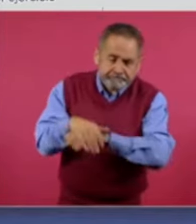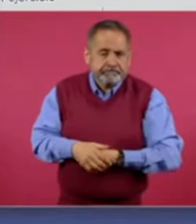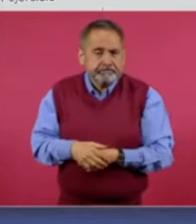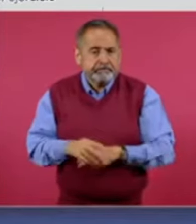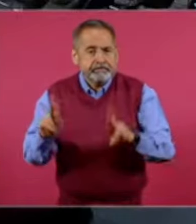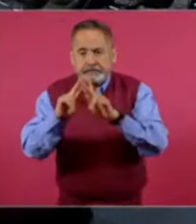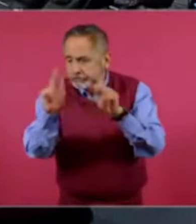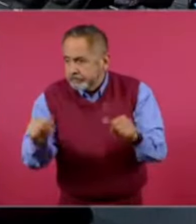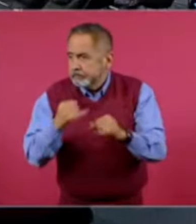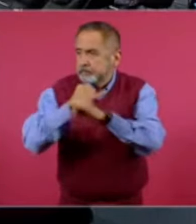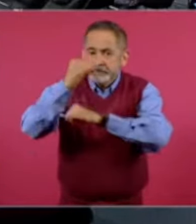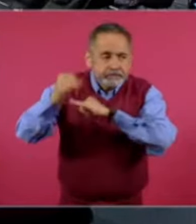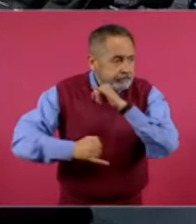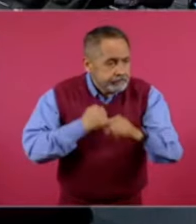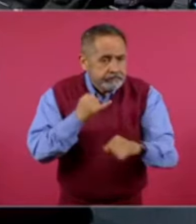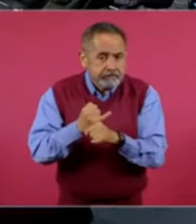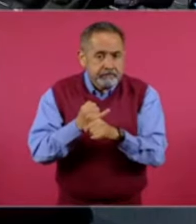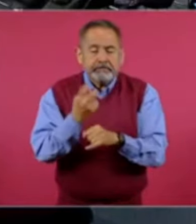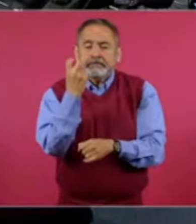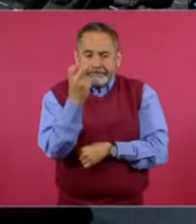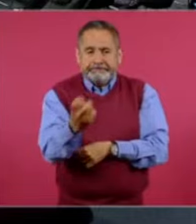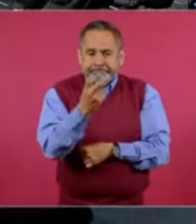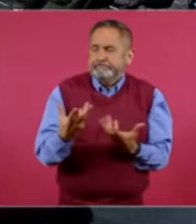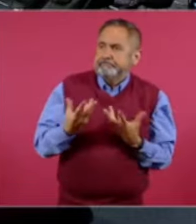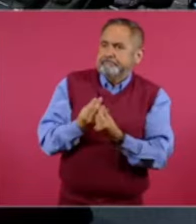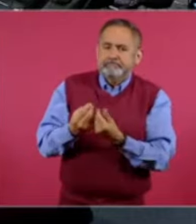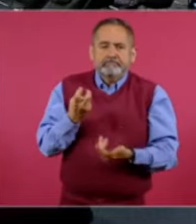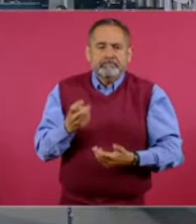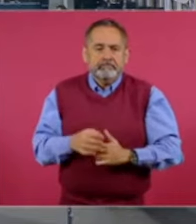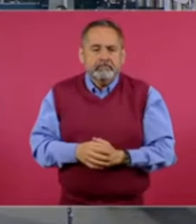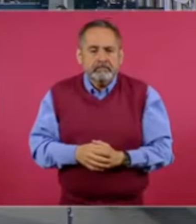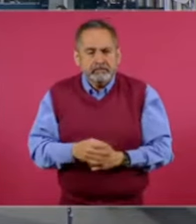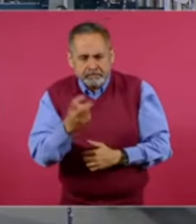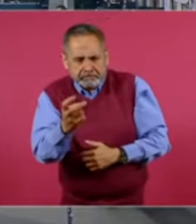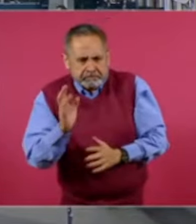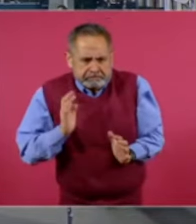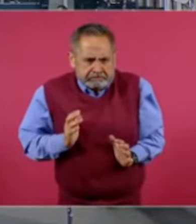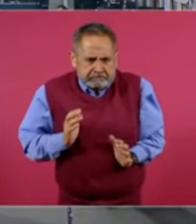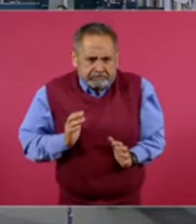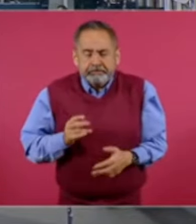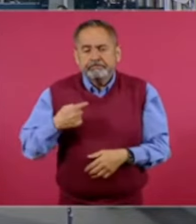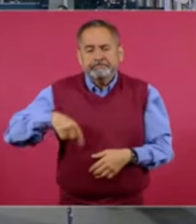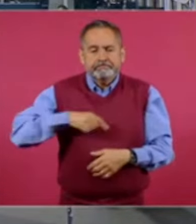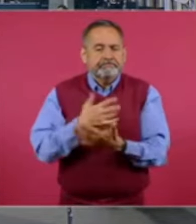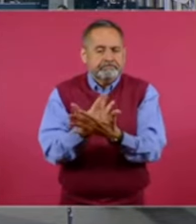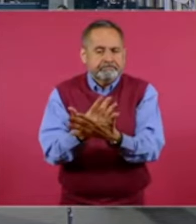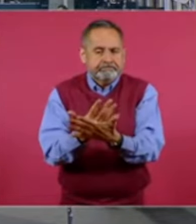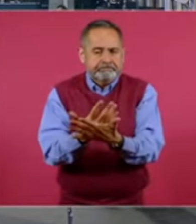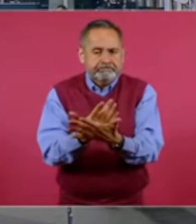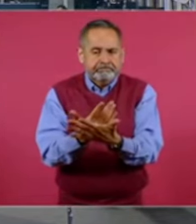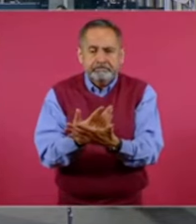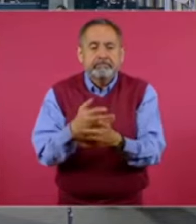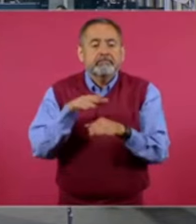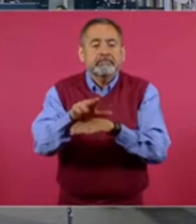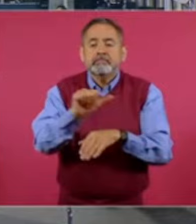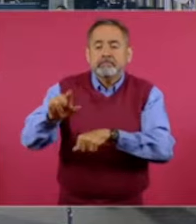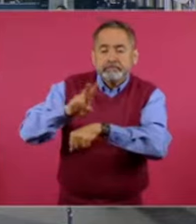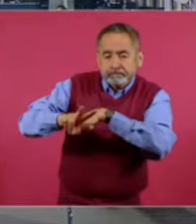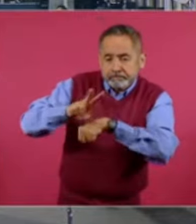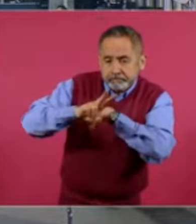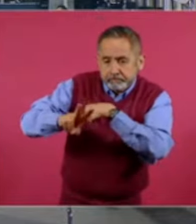seguridad internacionales. Esto es, entonces, vamos a esperarnos en el caso de Venezuela.